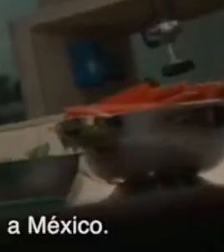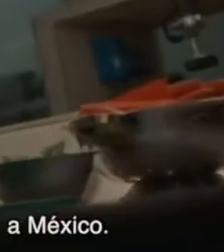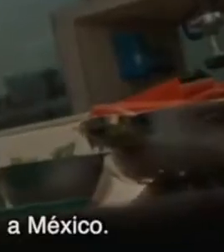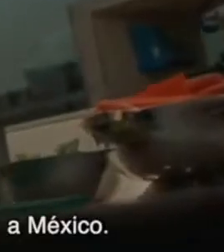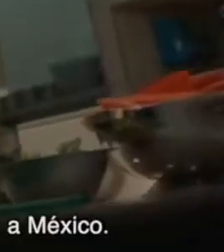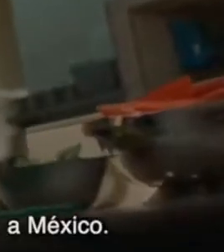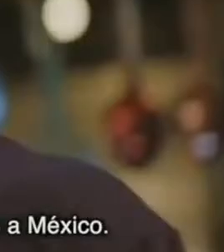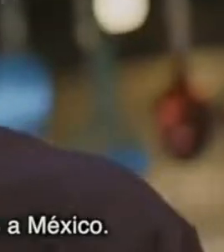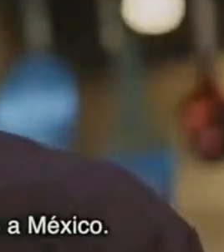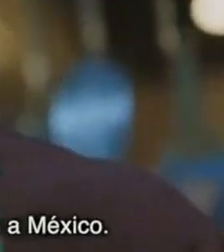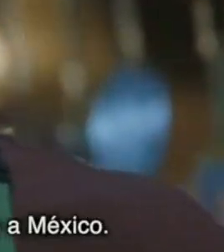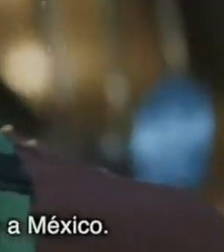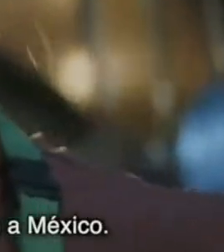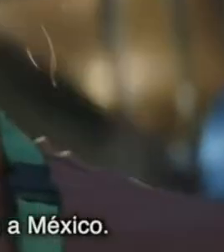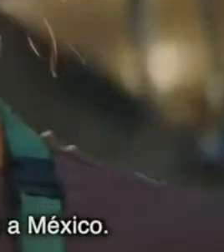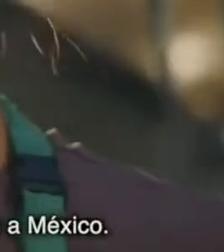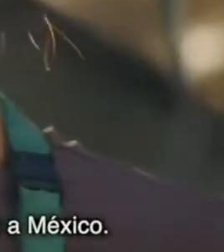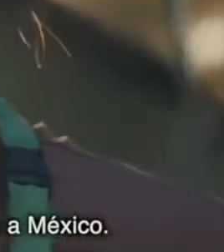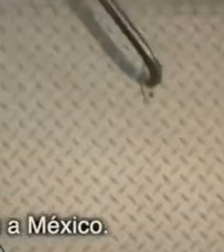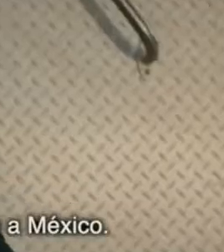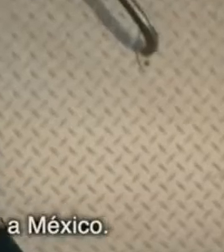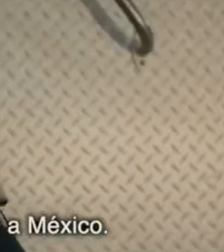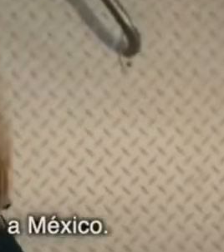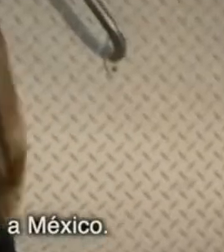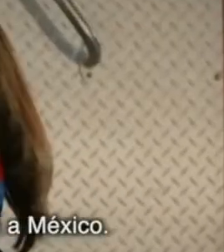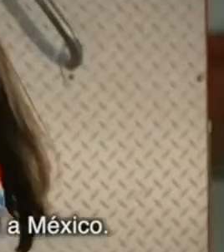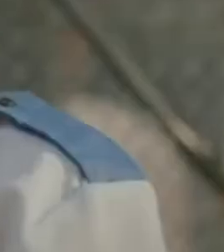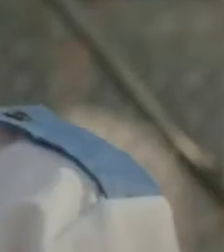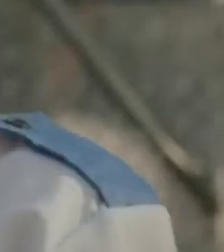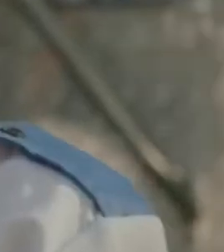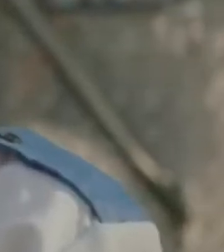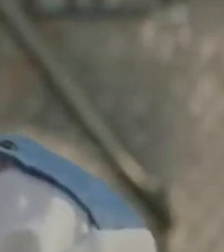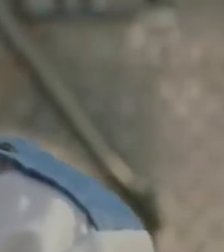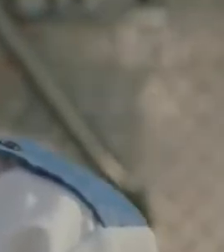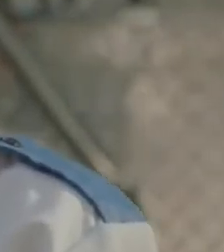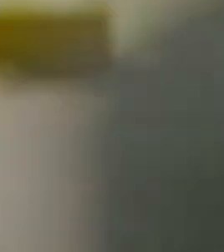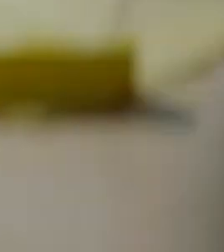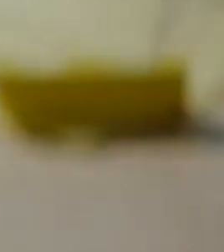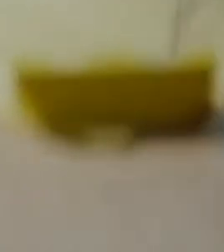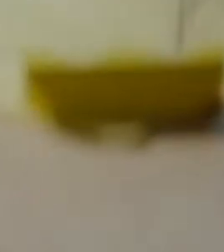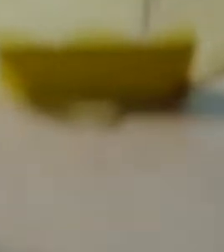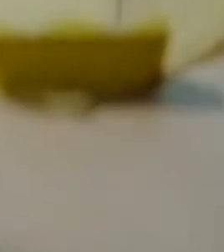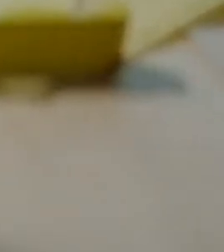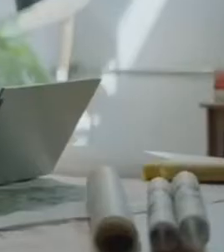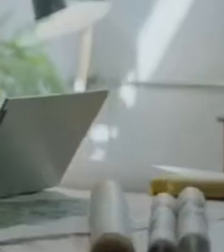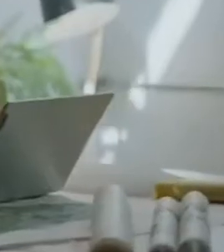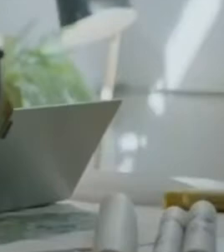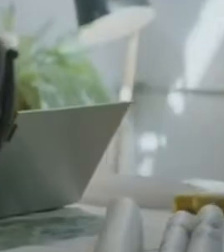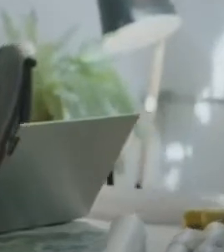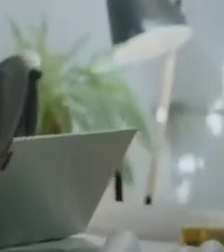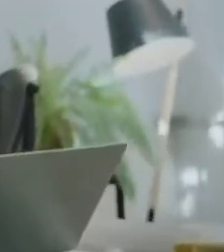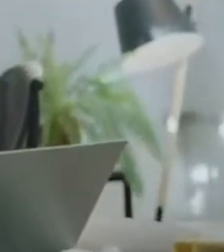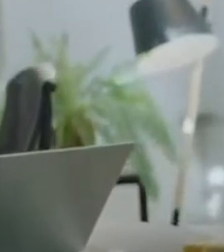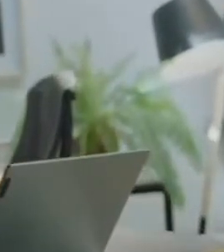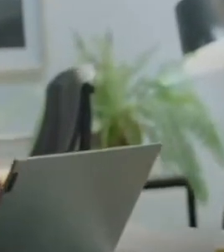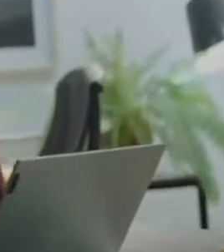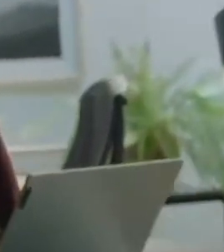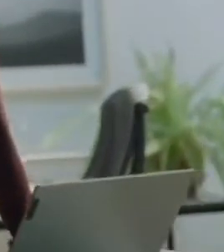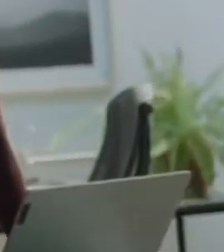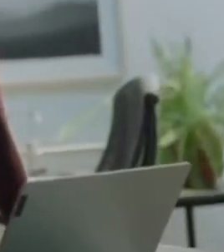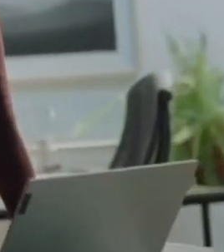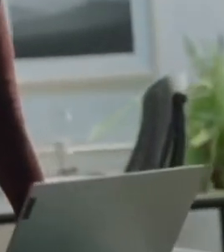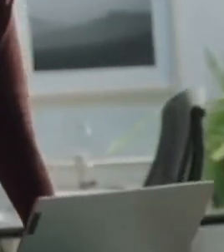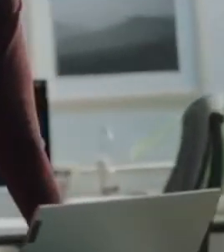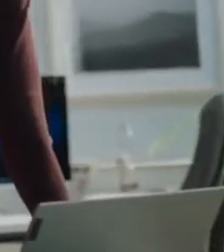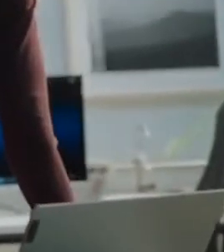que al levantarse sostiene y seguirá sosteniendo a México. Que quede claro, hoy, a 50 años